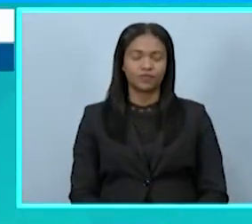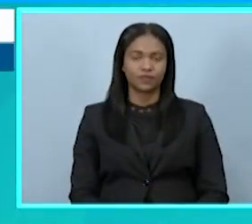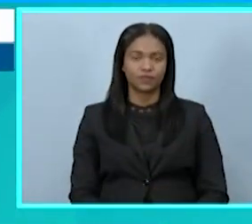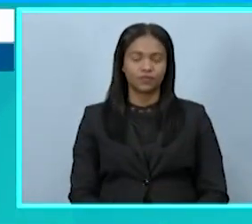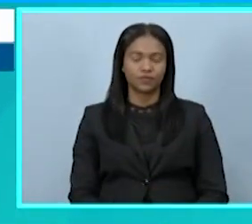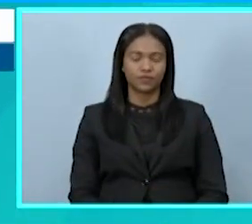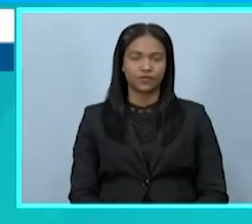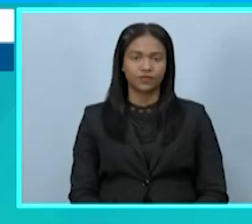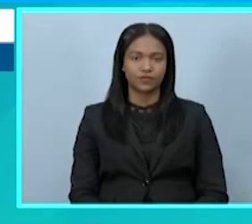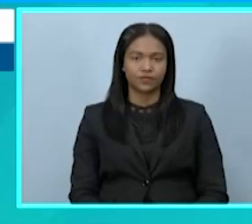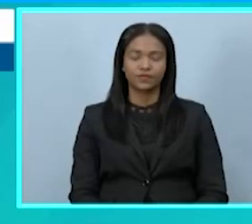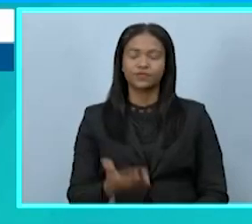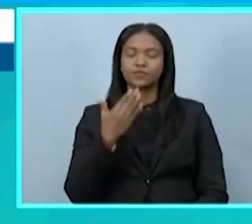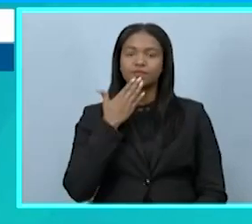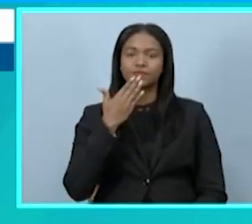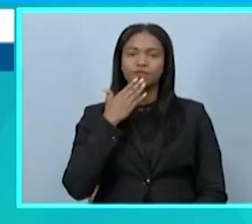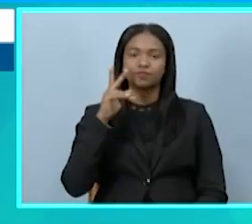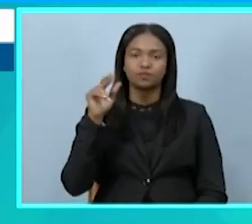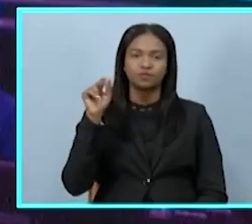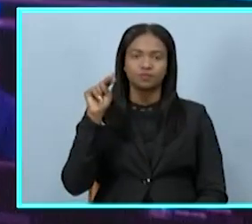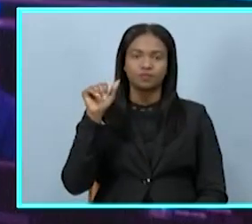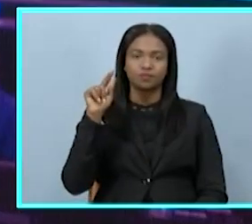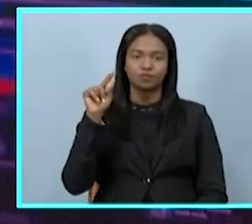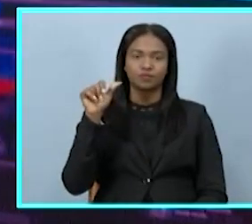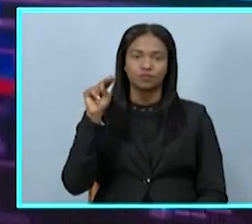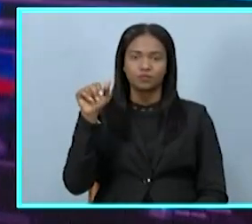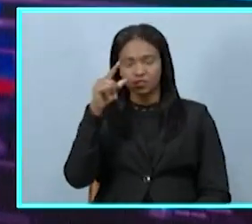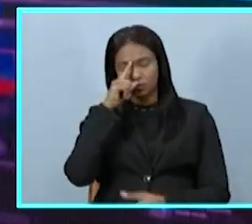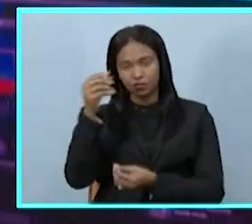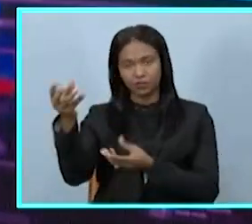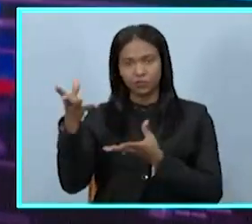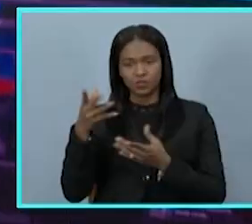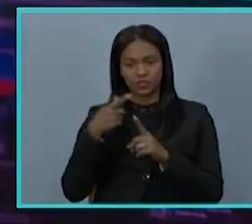de Central de Noticias. Muchas gracias, Ramón Santana, por la información. Nuestro compañero desde allí, ¿no?, informándonos.